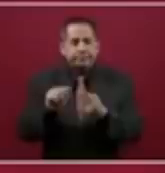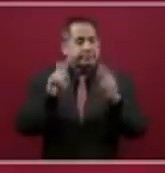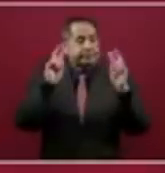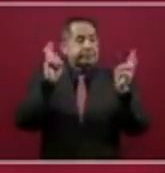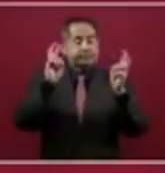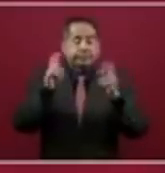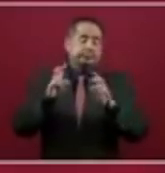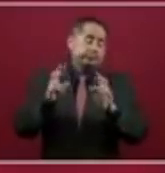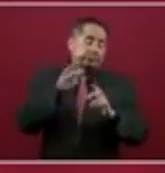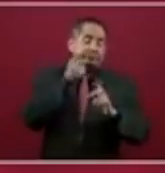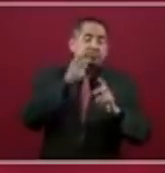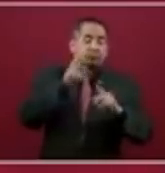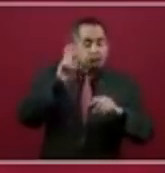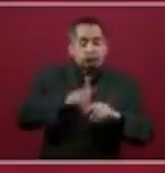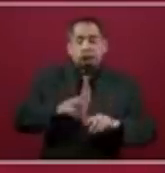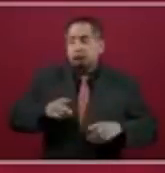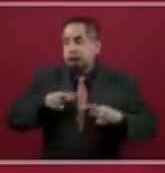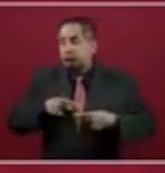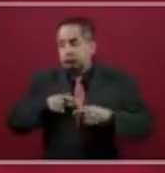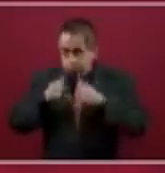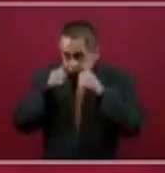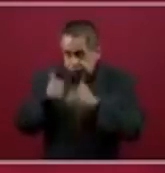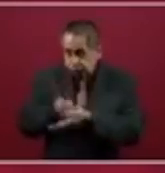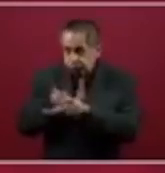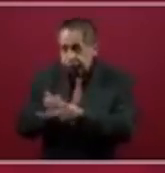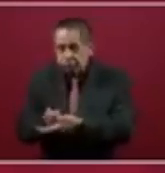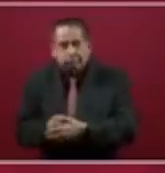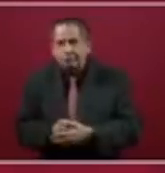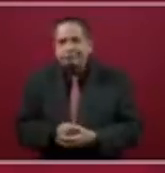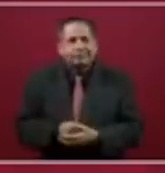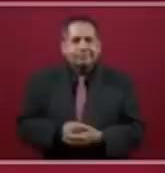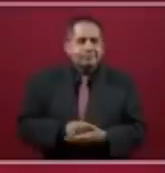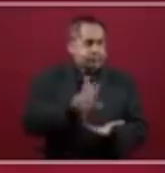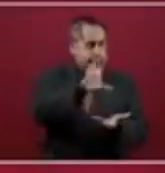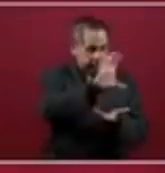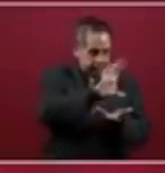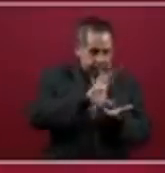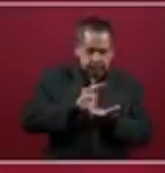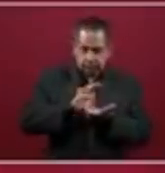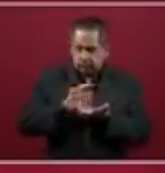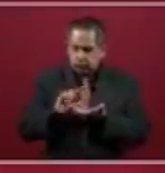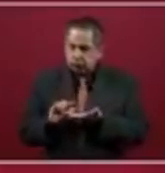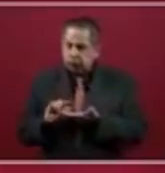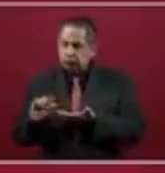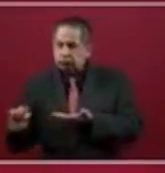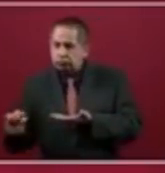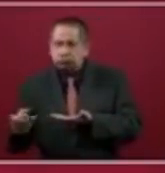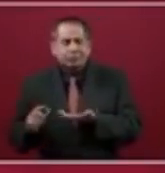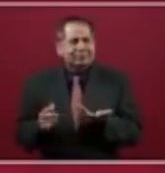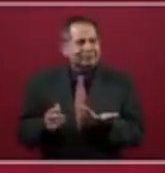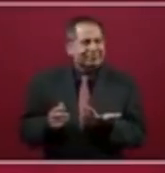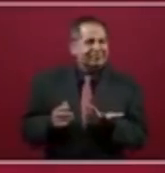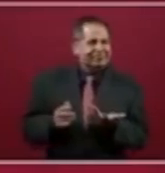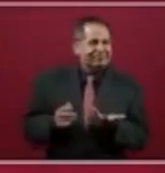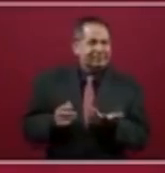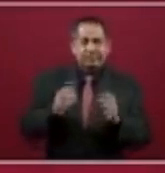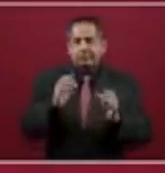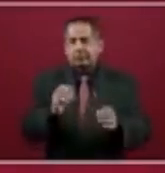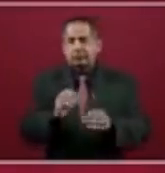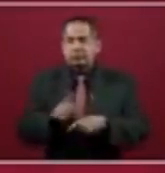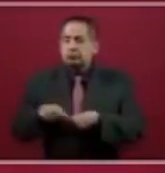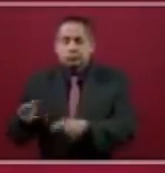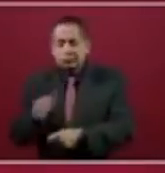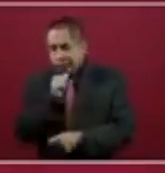supuestamente dirigidos a la gente que no llegaban o que